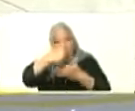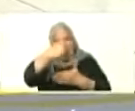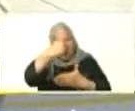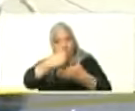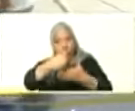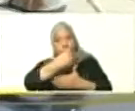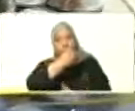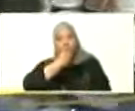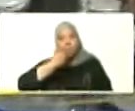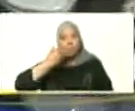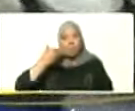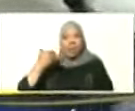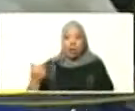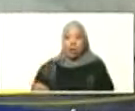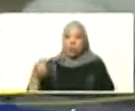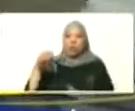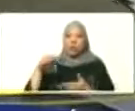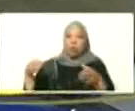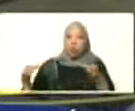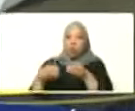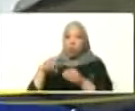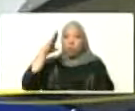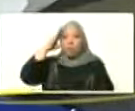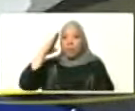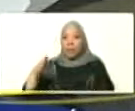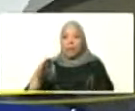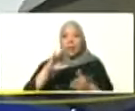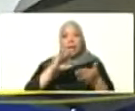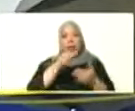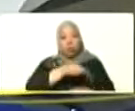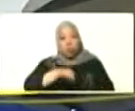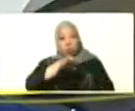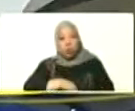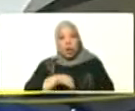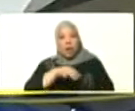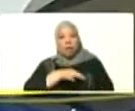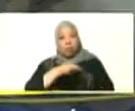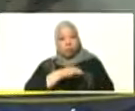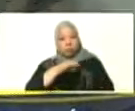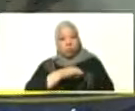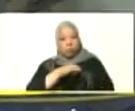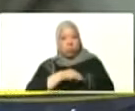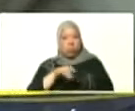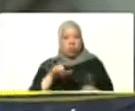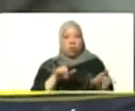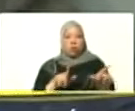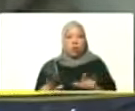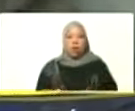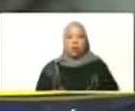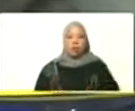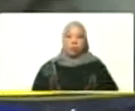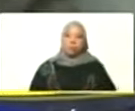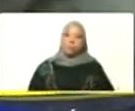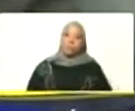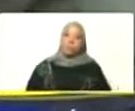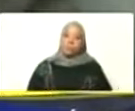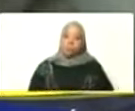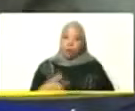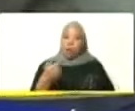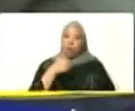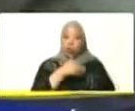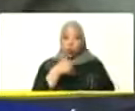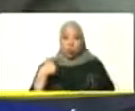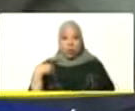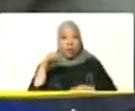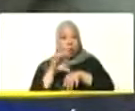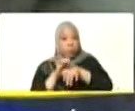comunitarias militares, tanto organizativa como coordinadora, ya establecido. Yo quisiera que la doctora Eliana, que es la directora del